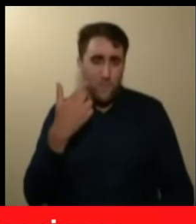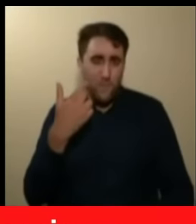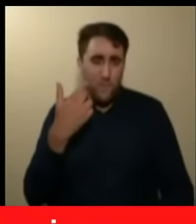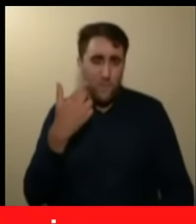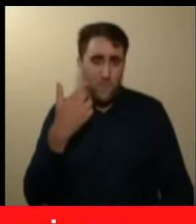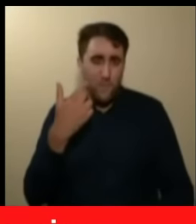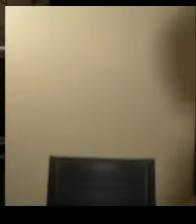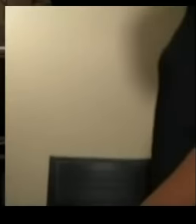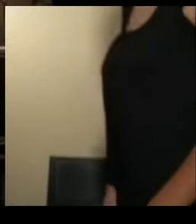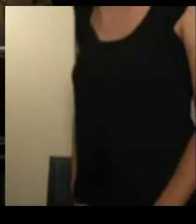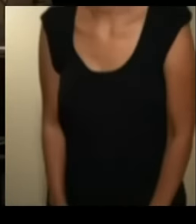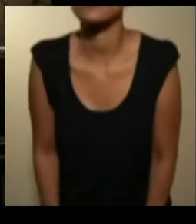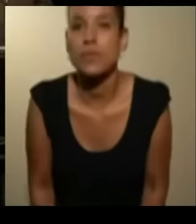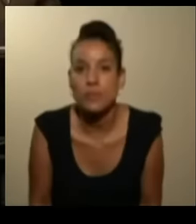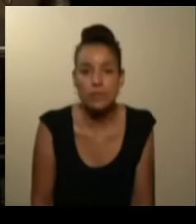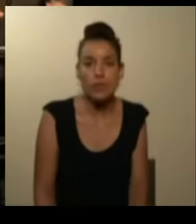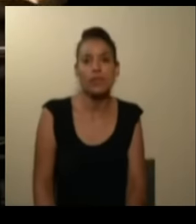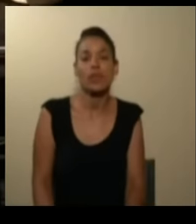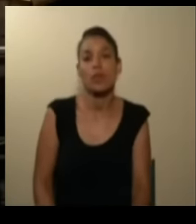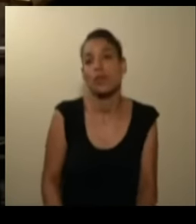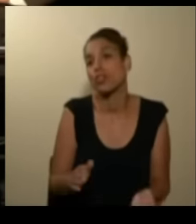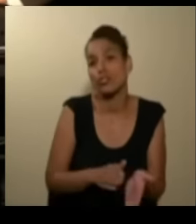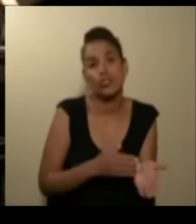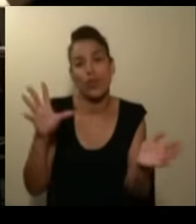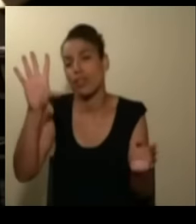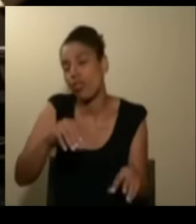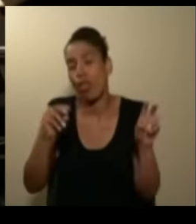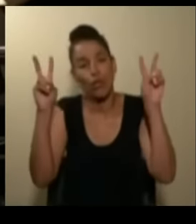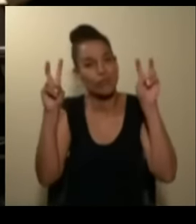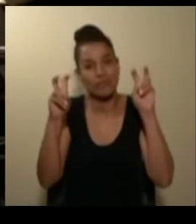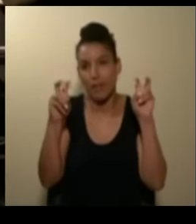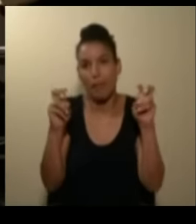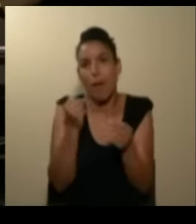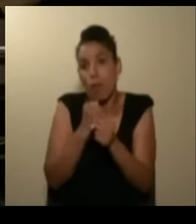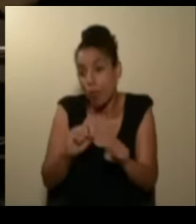minuto, senador Vergara. Bueno, sobre todos estos temas podemos hacer otro debate,